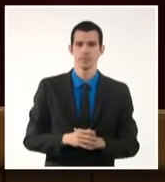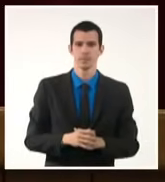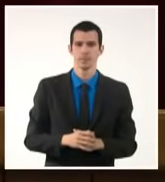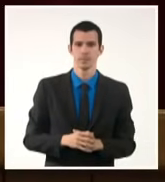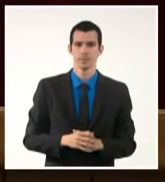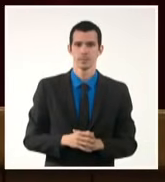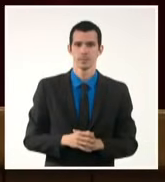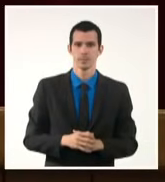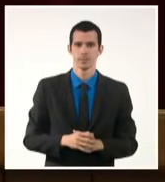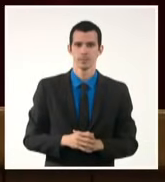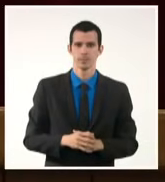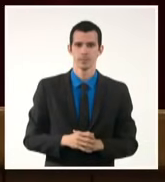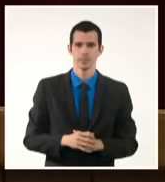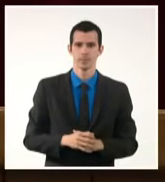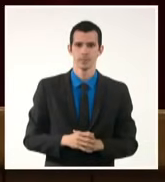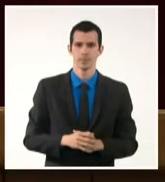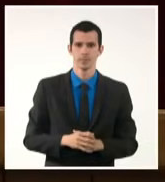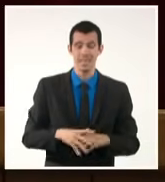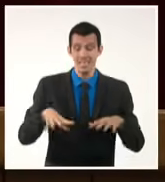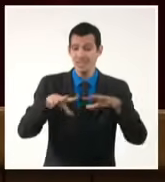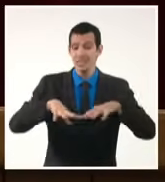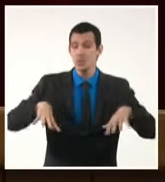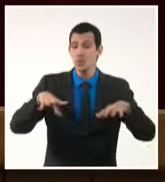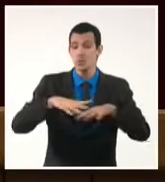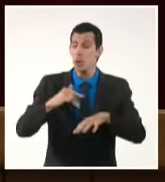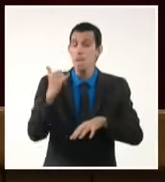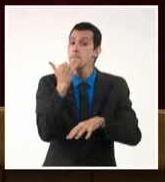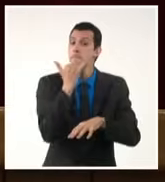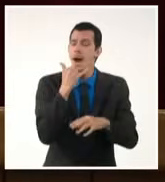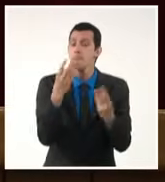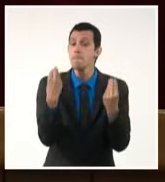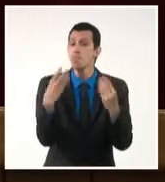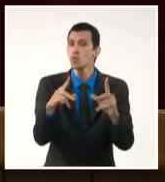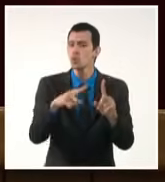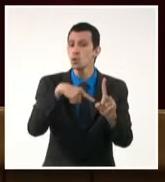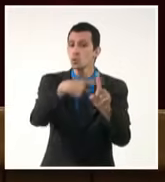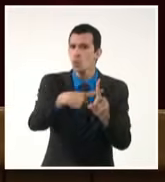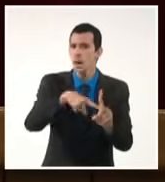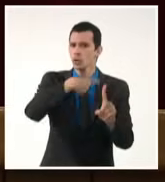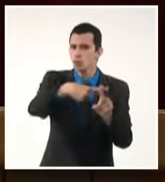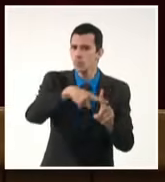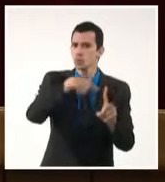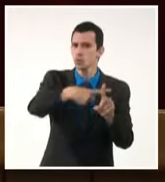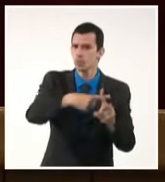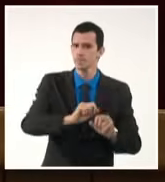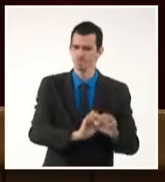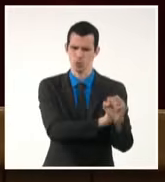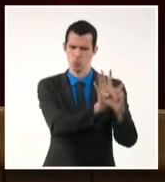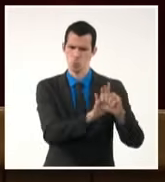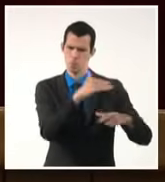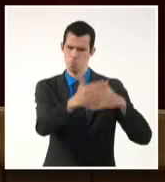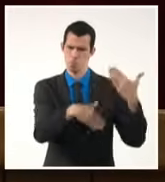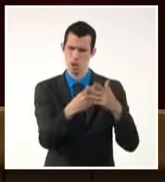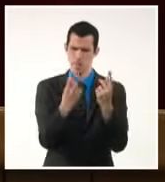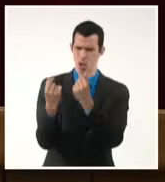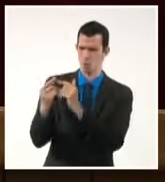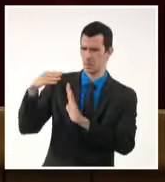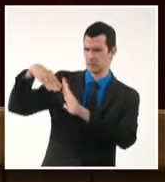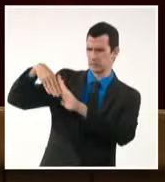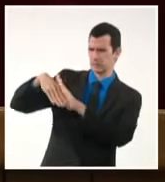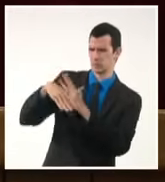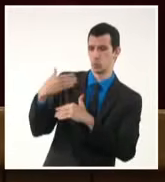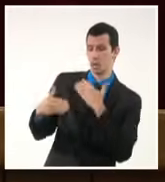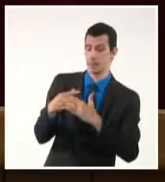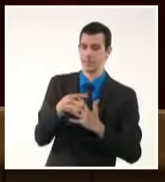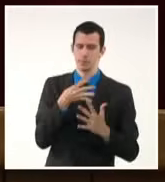frecuencia el deseo de superar la situación adversa, la correlación entre las variables económicas, el compromiso